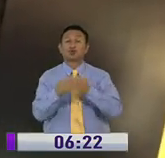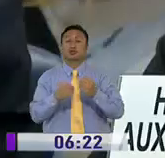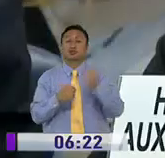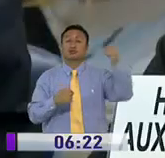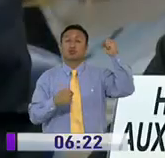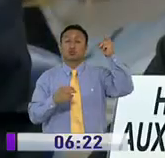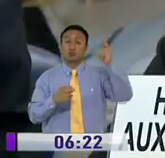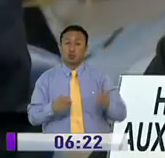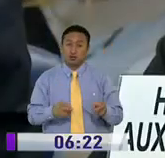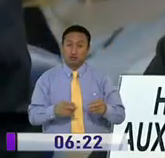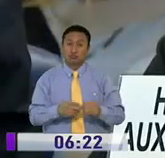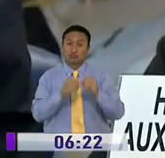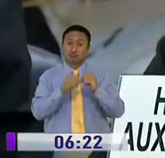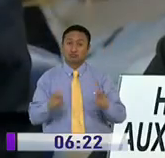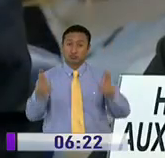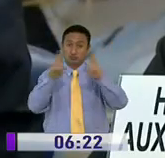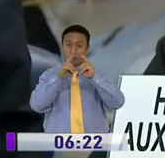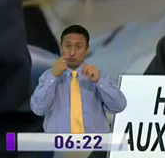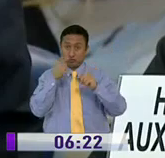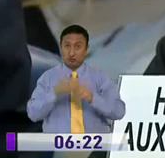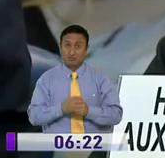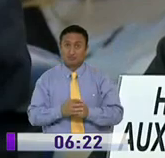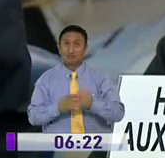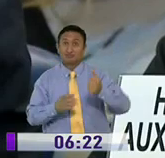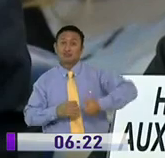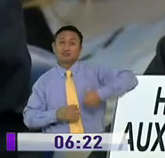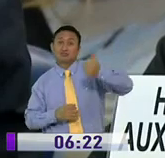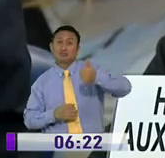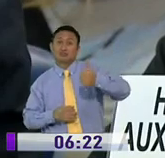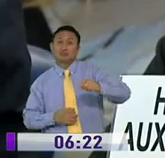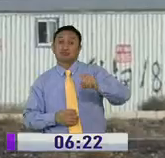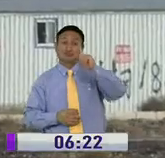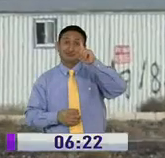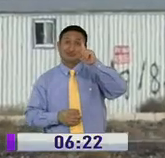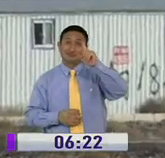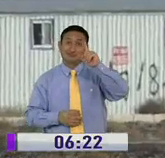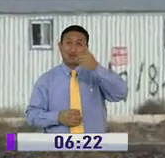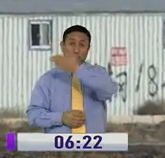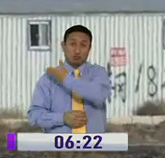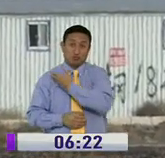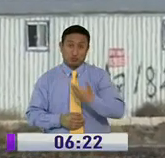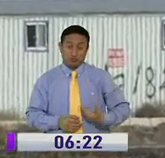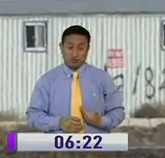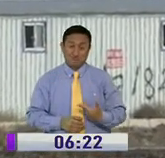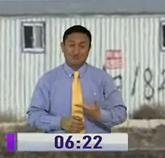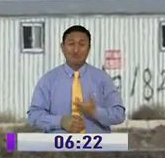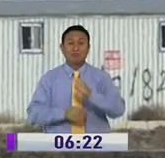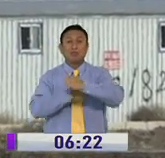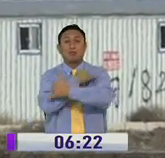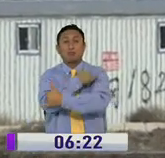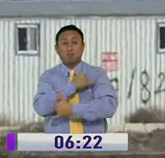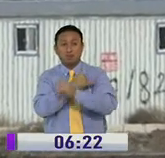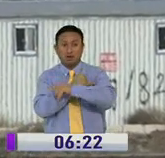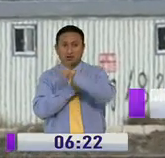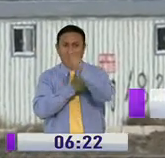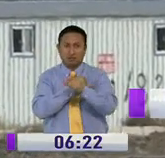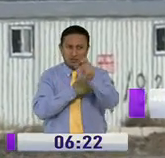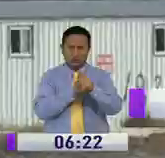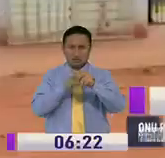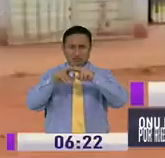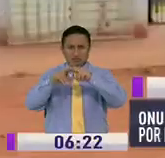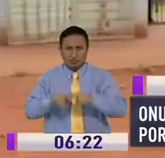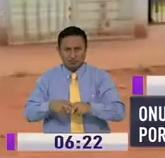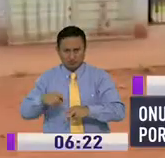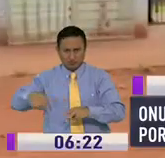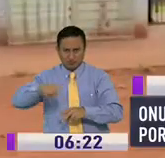Derechos Humanos de las Naciones Unidas, presidida por Michelle Bachelet, que exhorta a varios países a revisar la situación de algunas personas